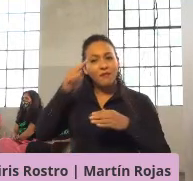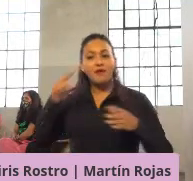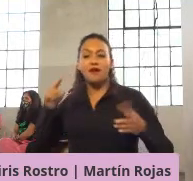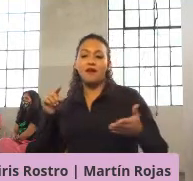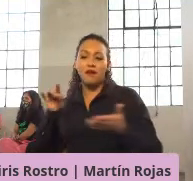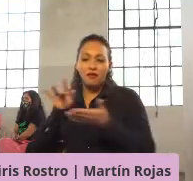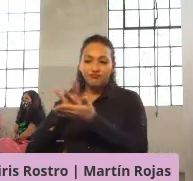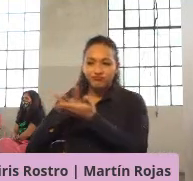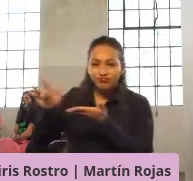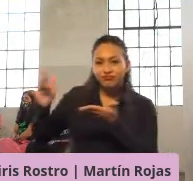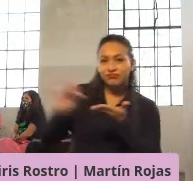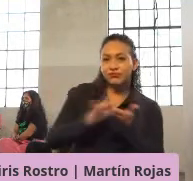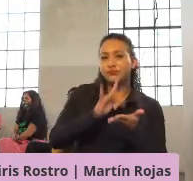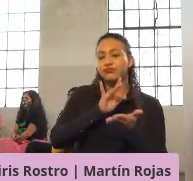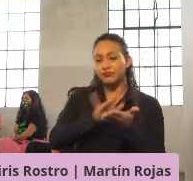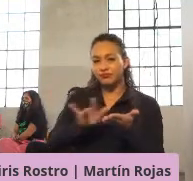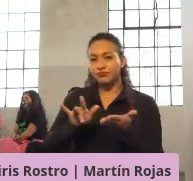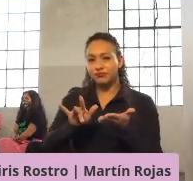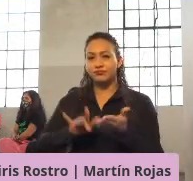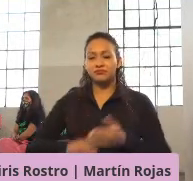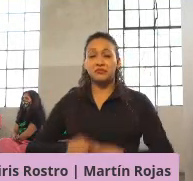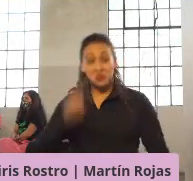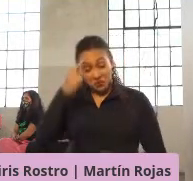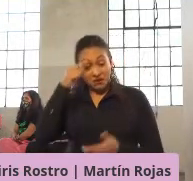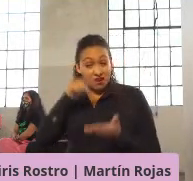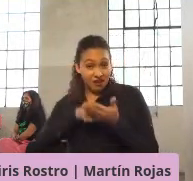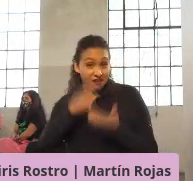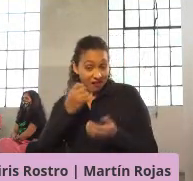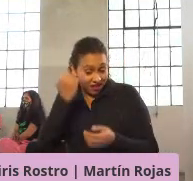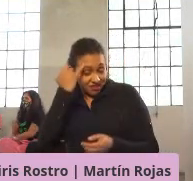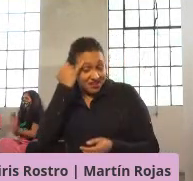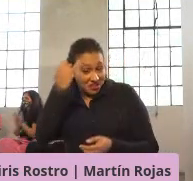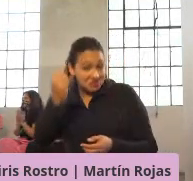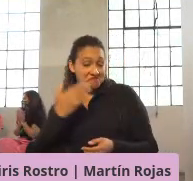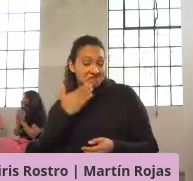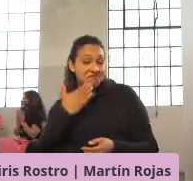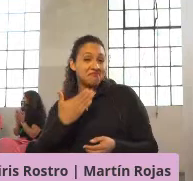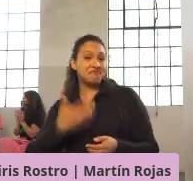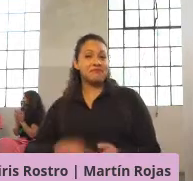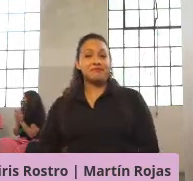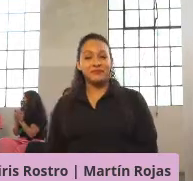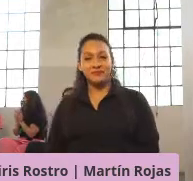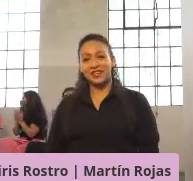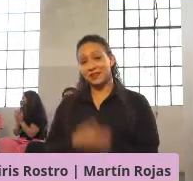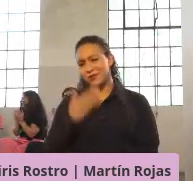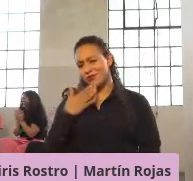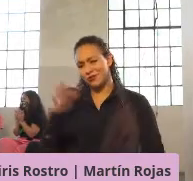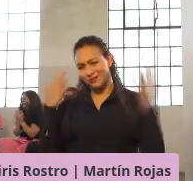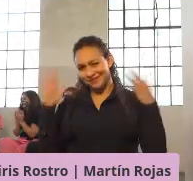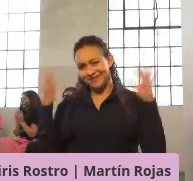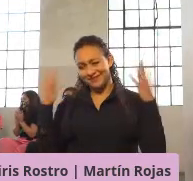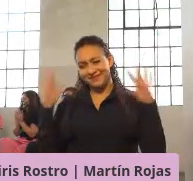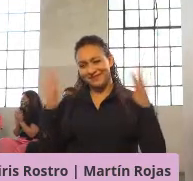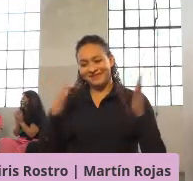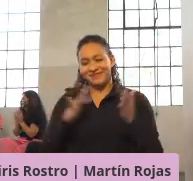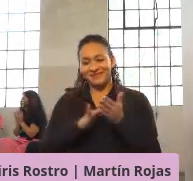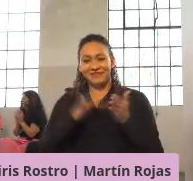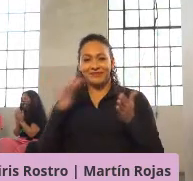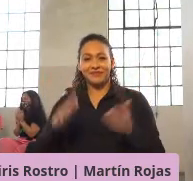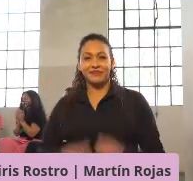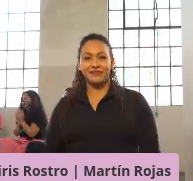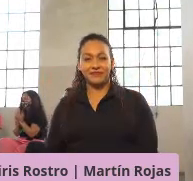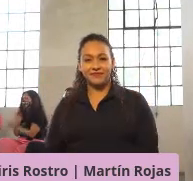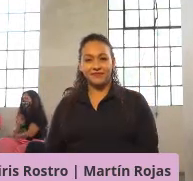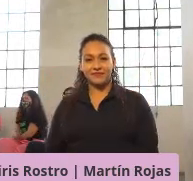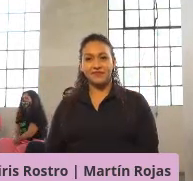podemos ir ganando terreno. Ok, Gracias, Brenda. Tenemos otra